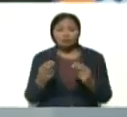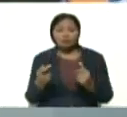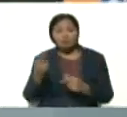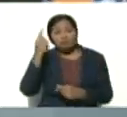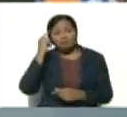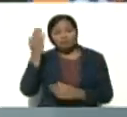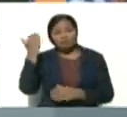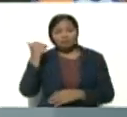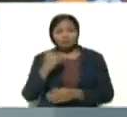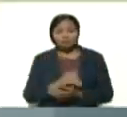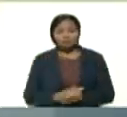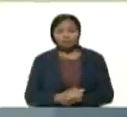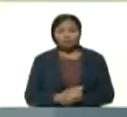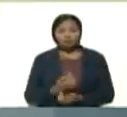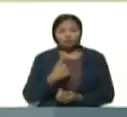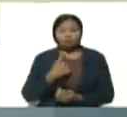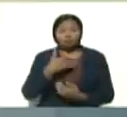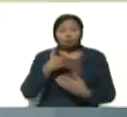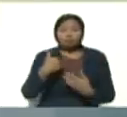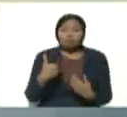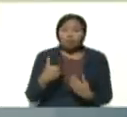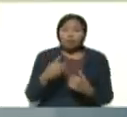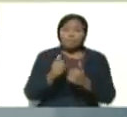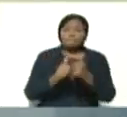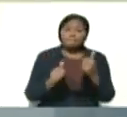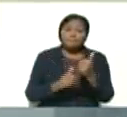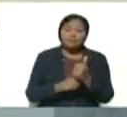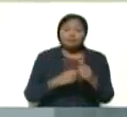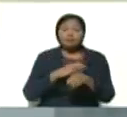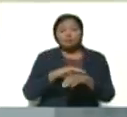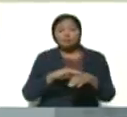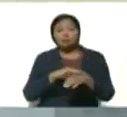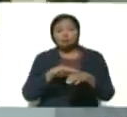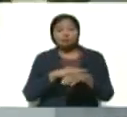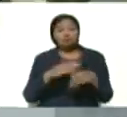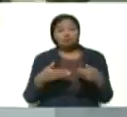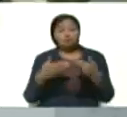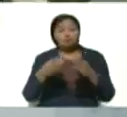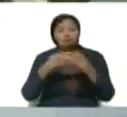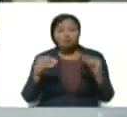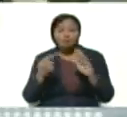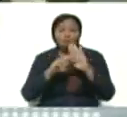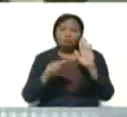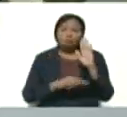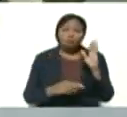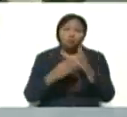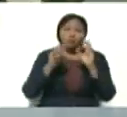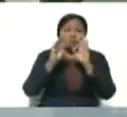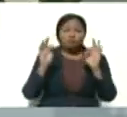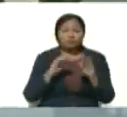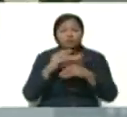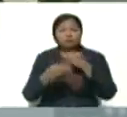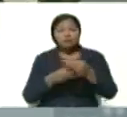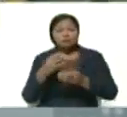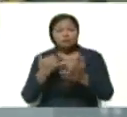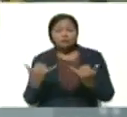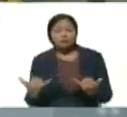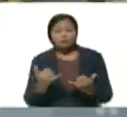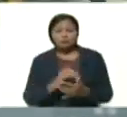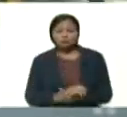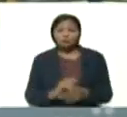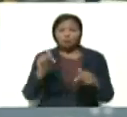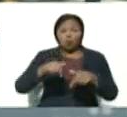de ayer. Yo quisiera que el viceministro nos diera pues todo lo que se ha hecho hasta el momento, y